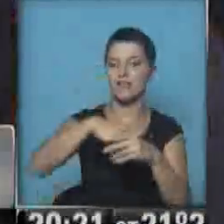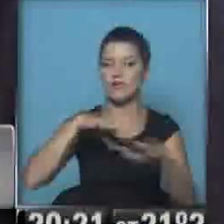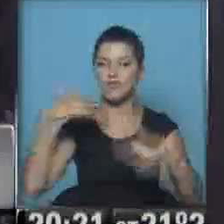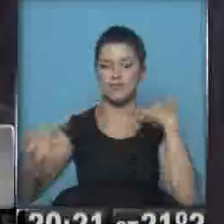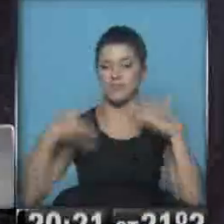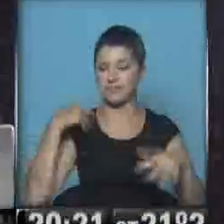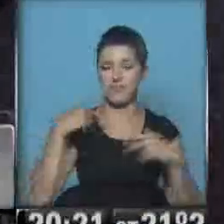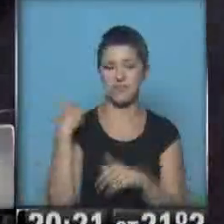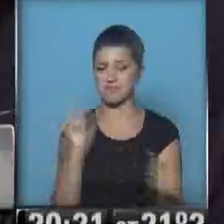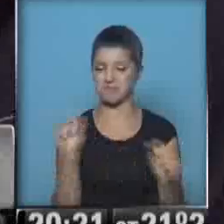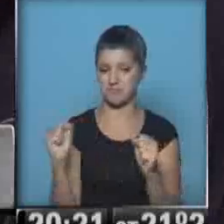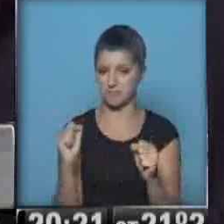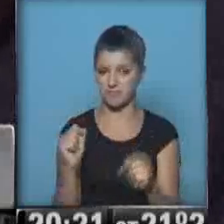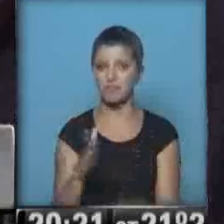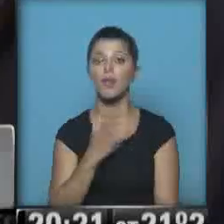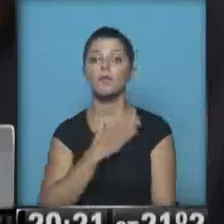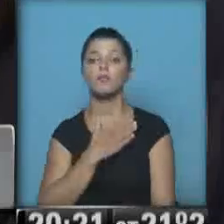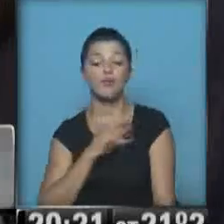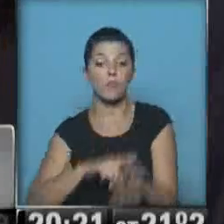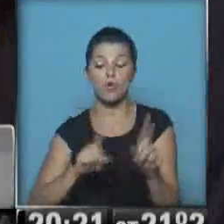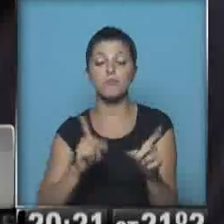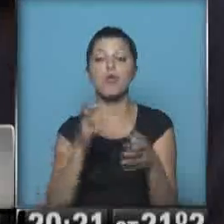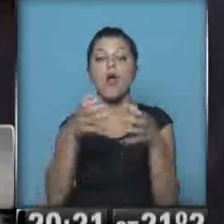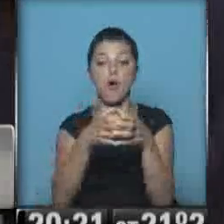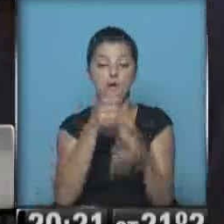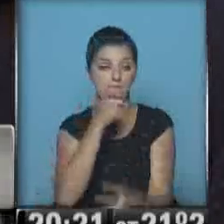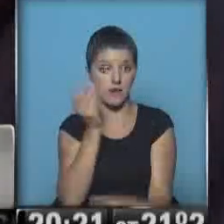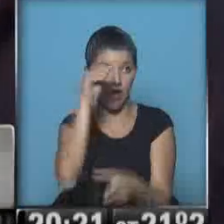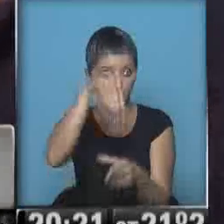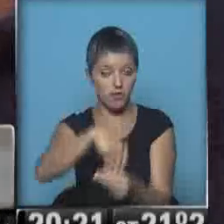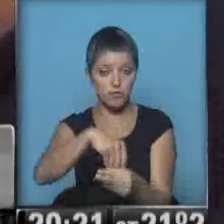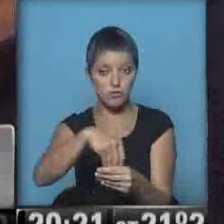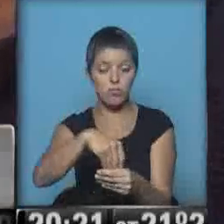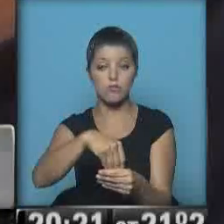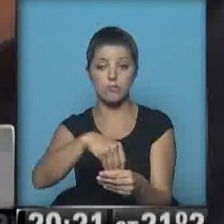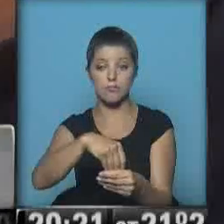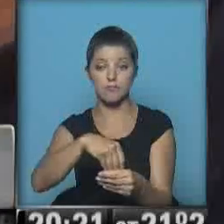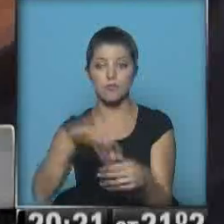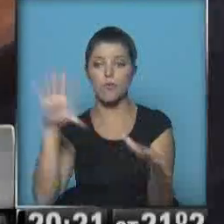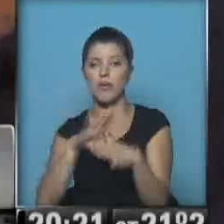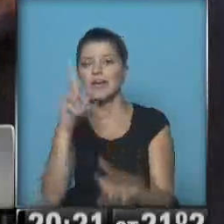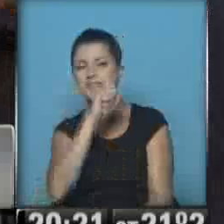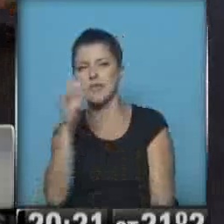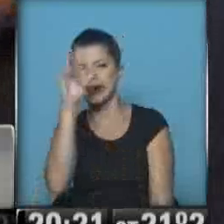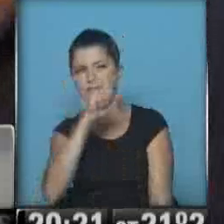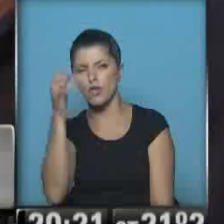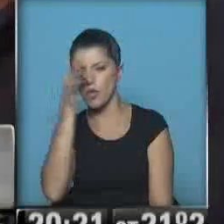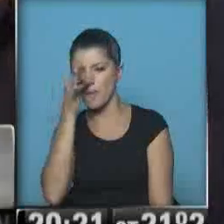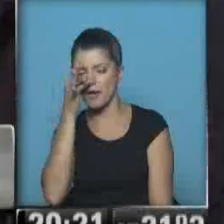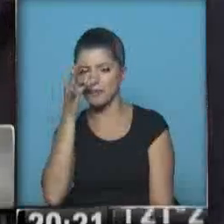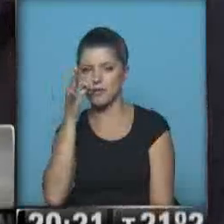erbes estábamos en ese momento en la confitería cuando irrumpieron los 100 120